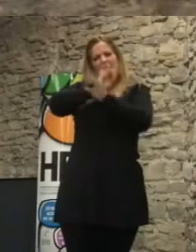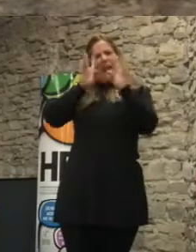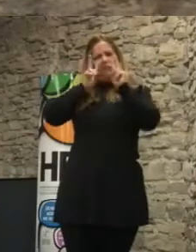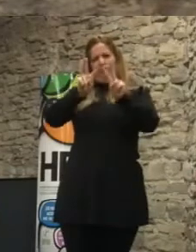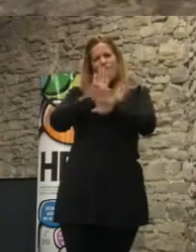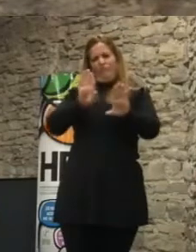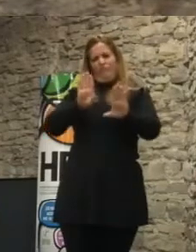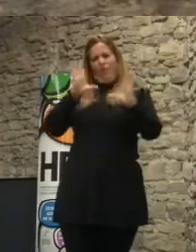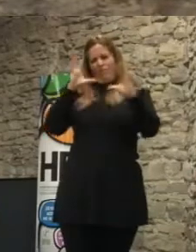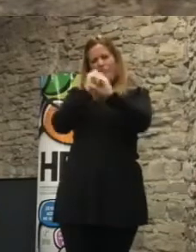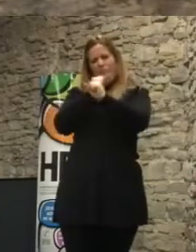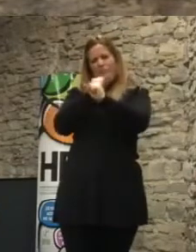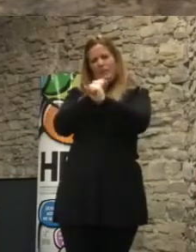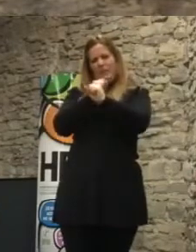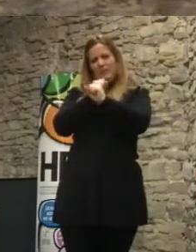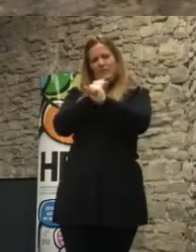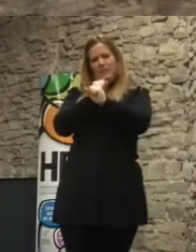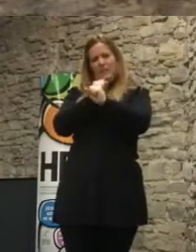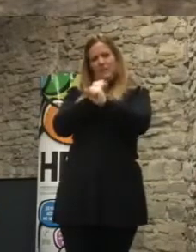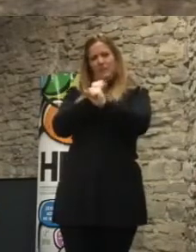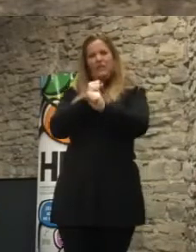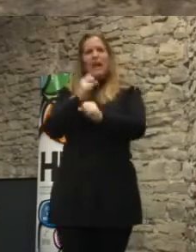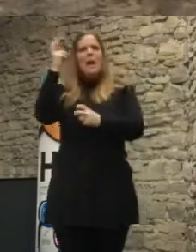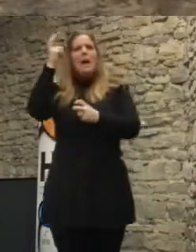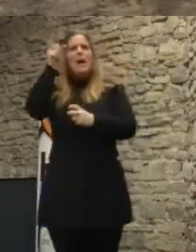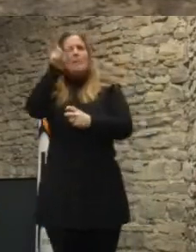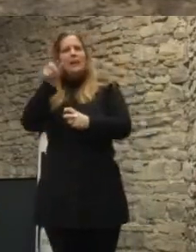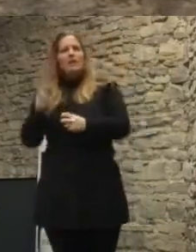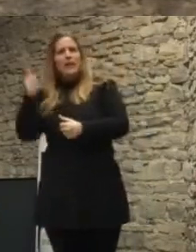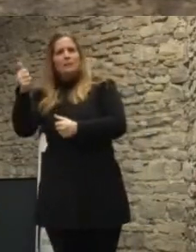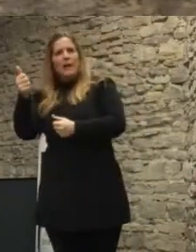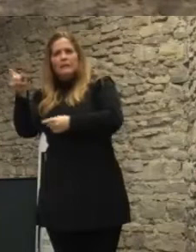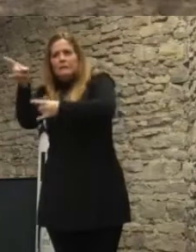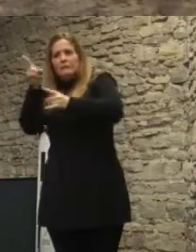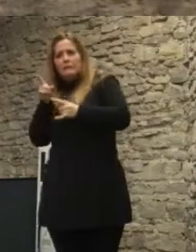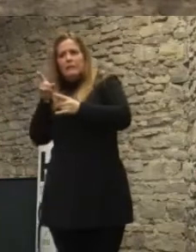¿Tendría que venir más gente? ¿Cómo hacemos para que venga más gente? Es mucho más confuso que...